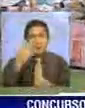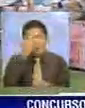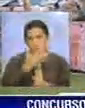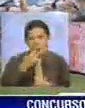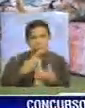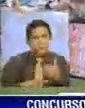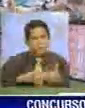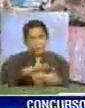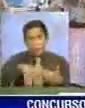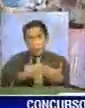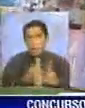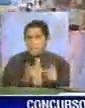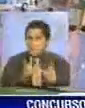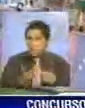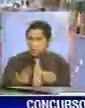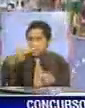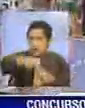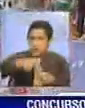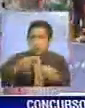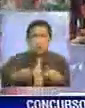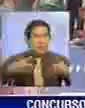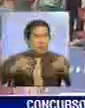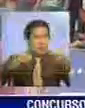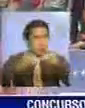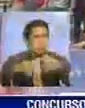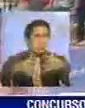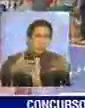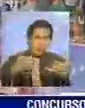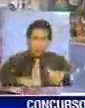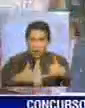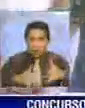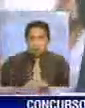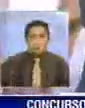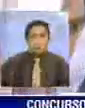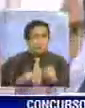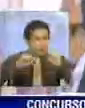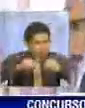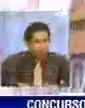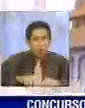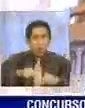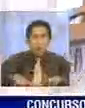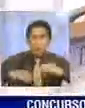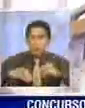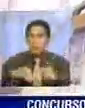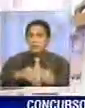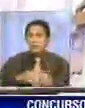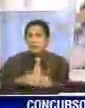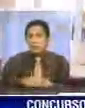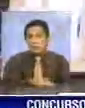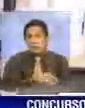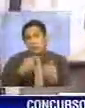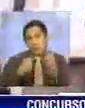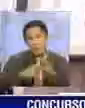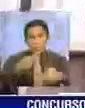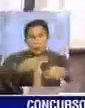que los chicos participen, se involucren y un poco a manera de juego tomar esas tradiciones. Mira el vendedor de jugos ahí